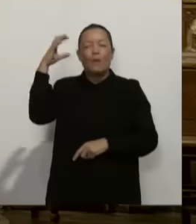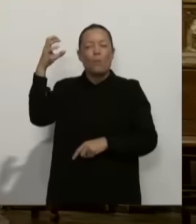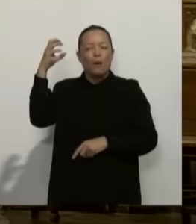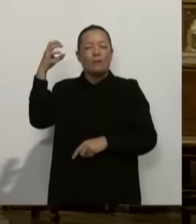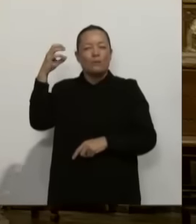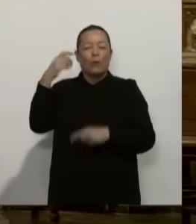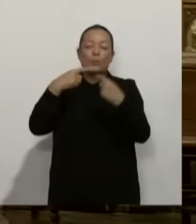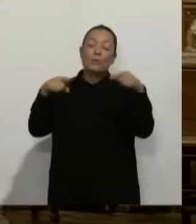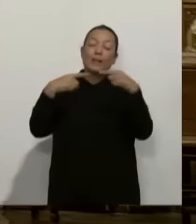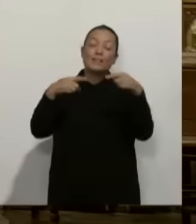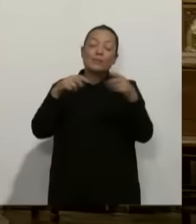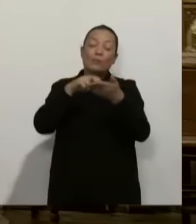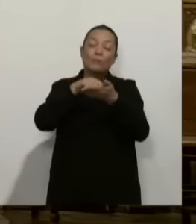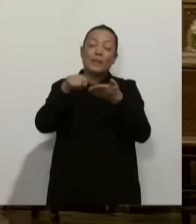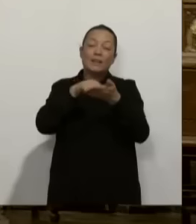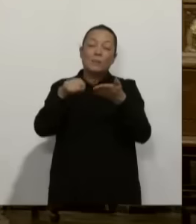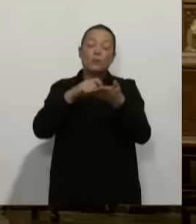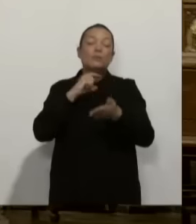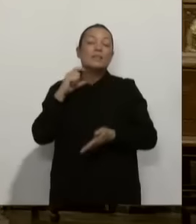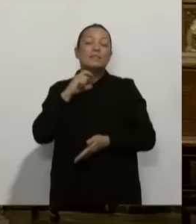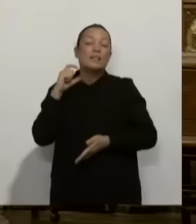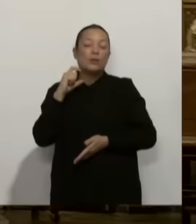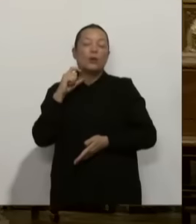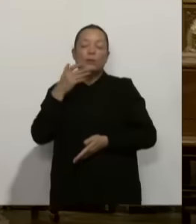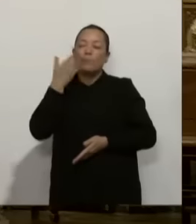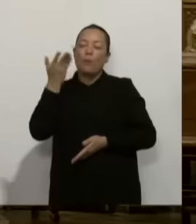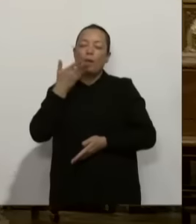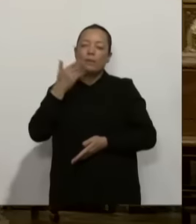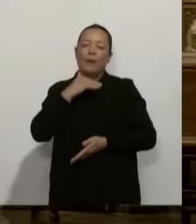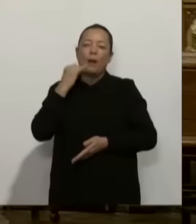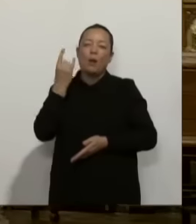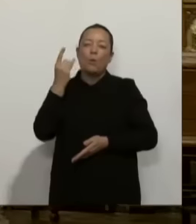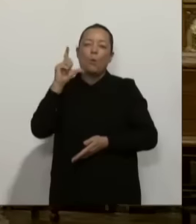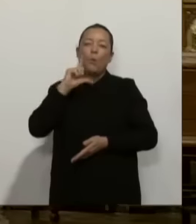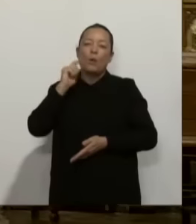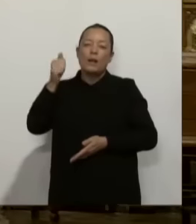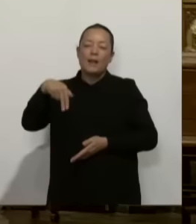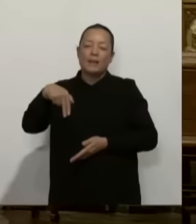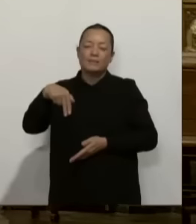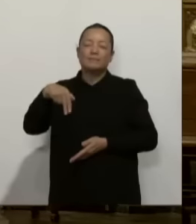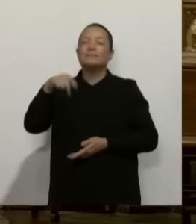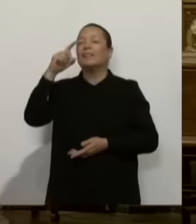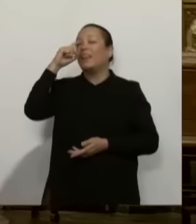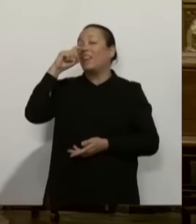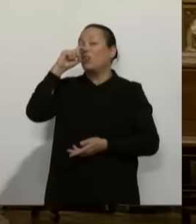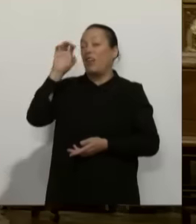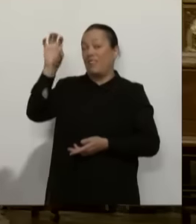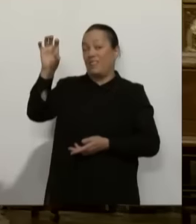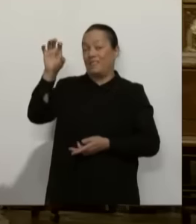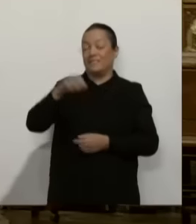de una canción que escribió un sacerdote y poeta, Julián Cini, correntino